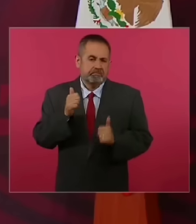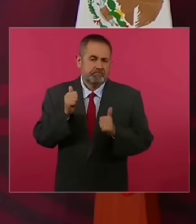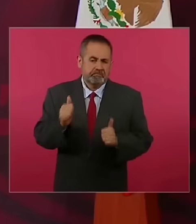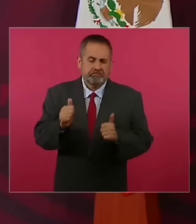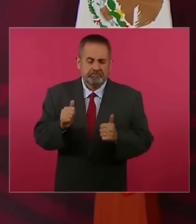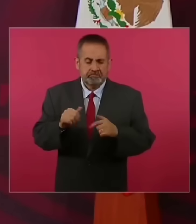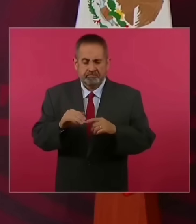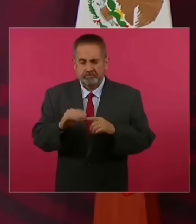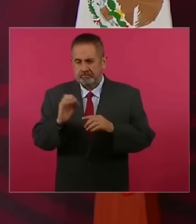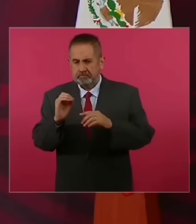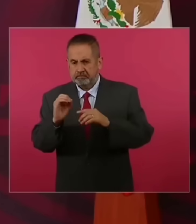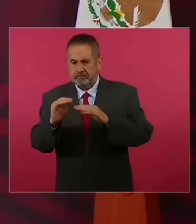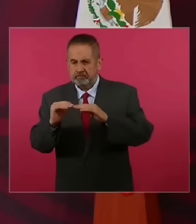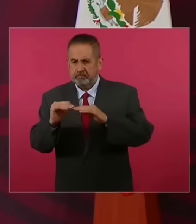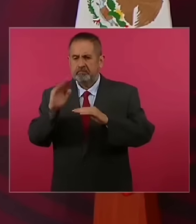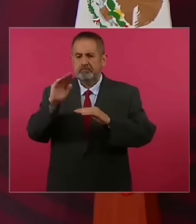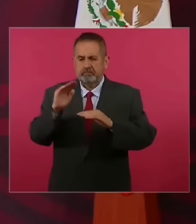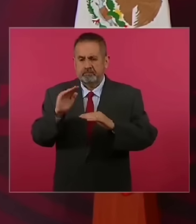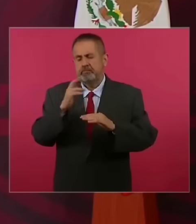arriba de cero,